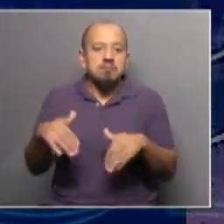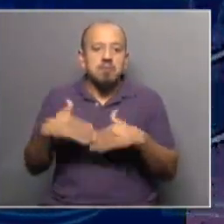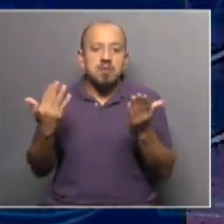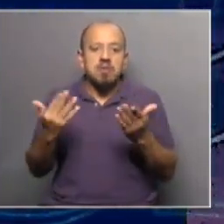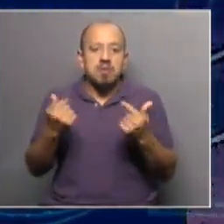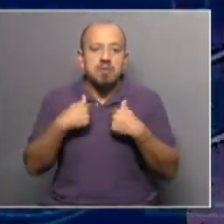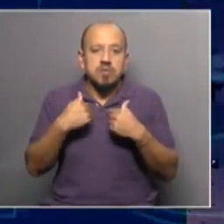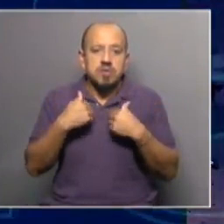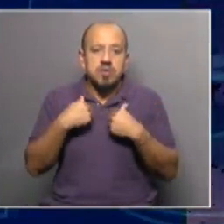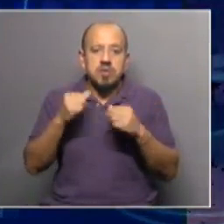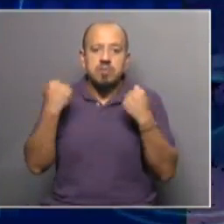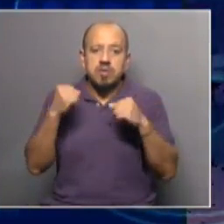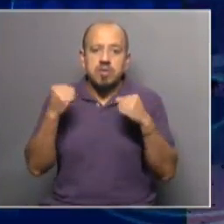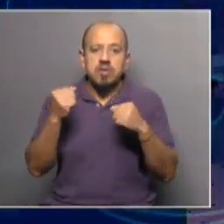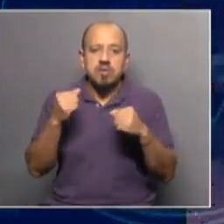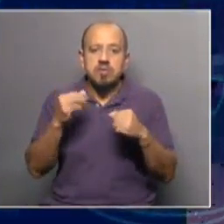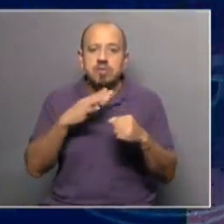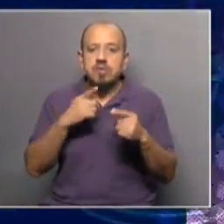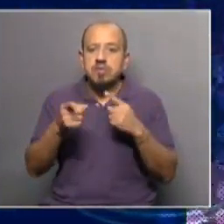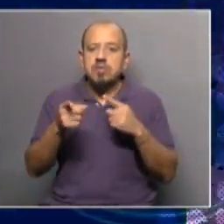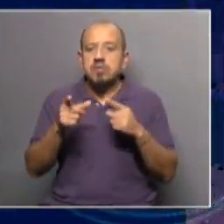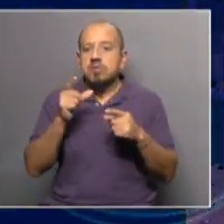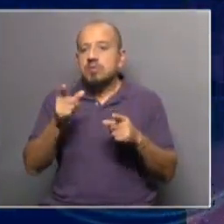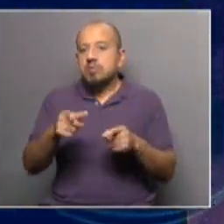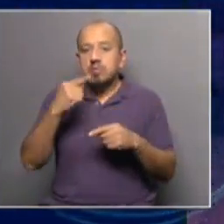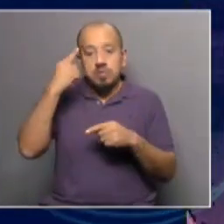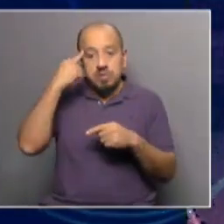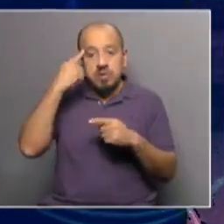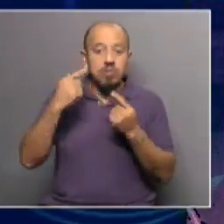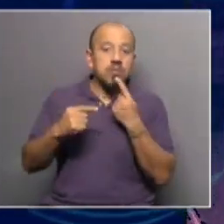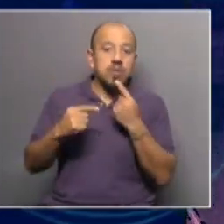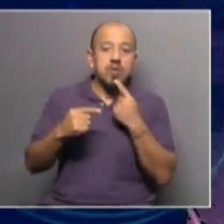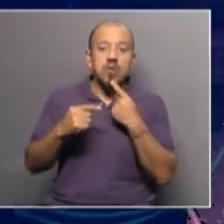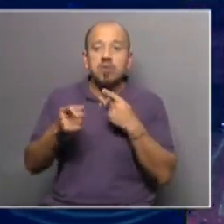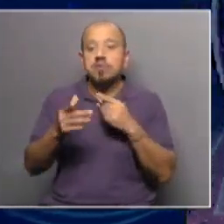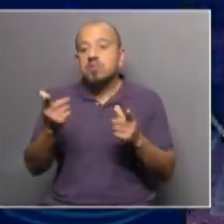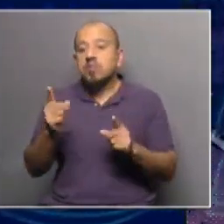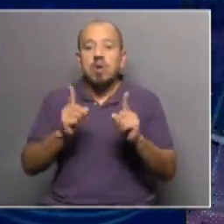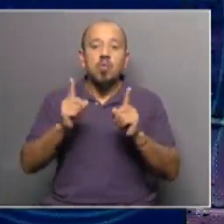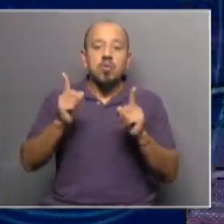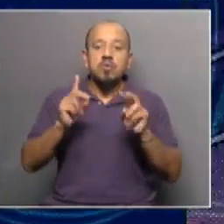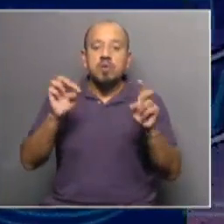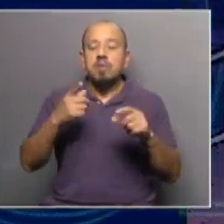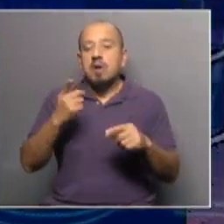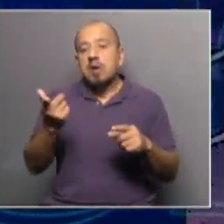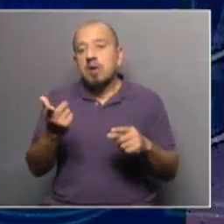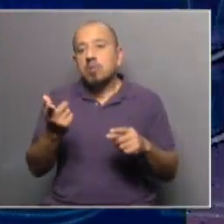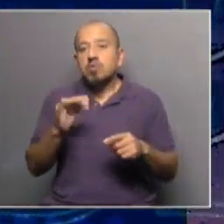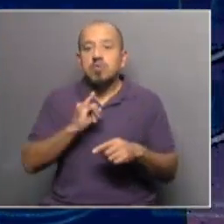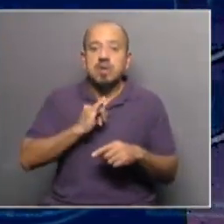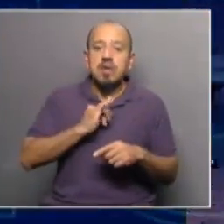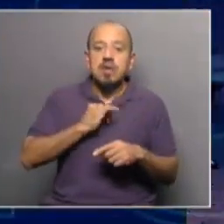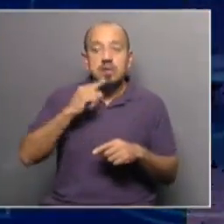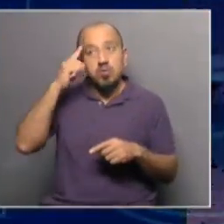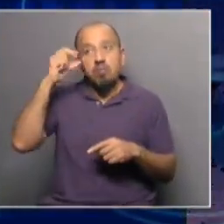entonces está inmerso en dinámicas que tienen que ver con su propio pensamiento político, con abrazar determinadas causas, ha sido